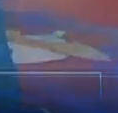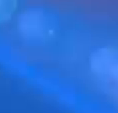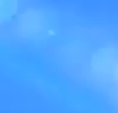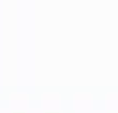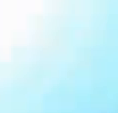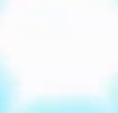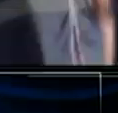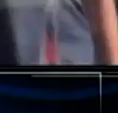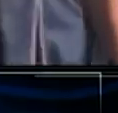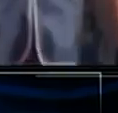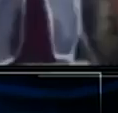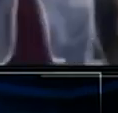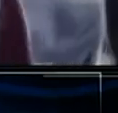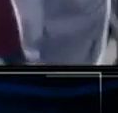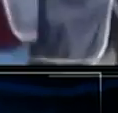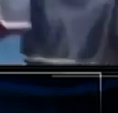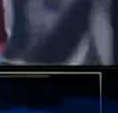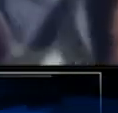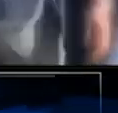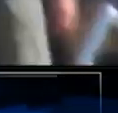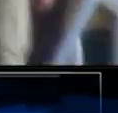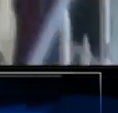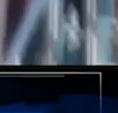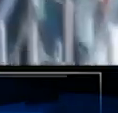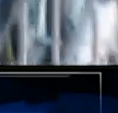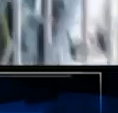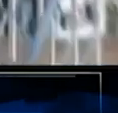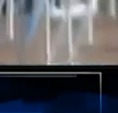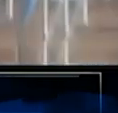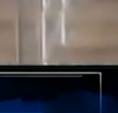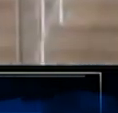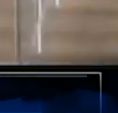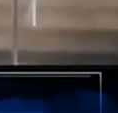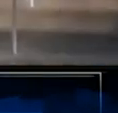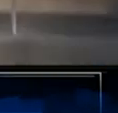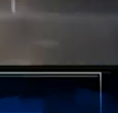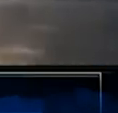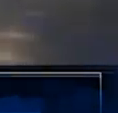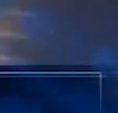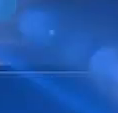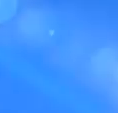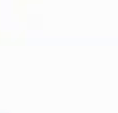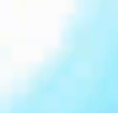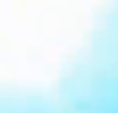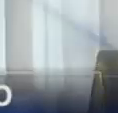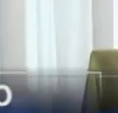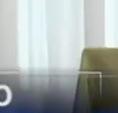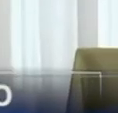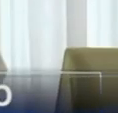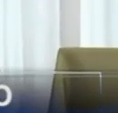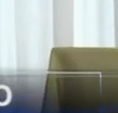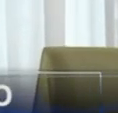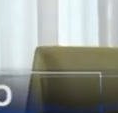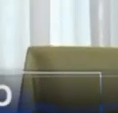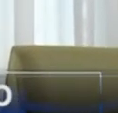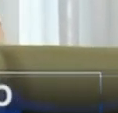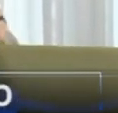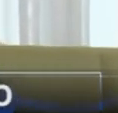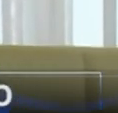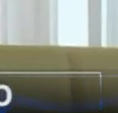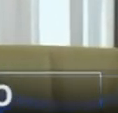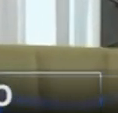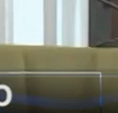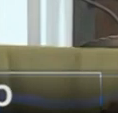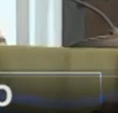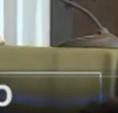Vivir. Y en lo internacional, Turquía, libertad a 38.000 presos. Además, Rousseff